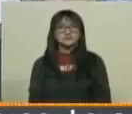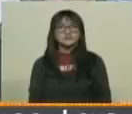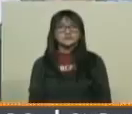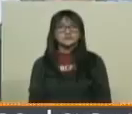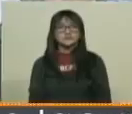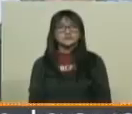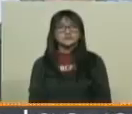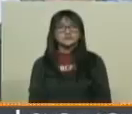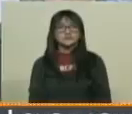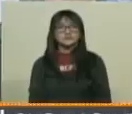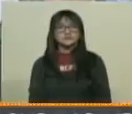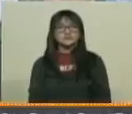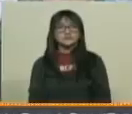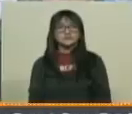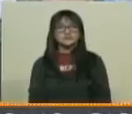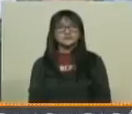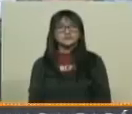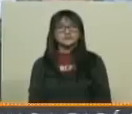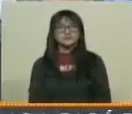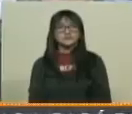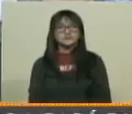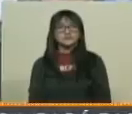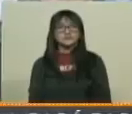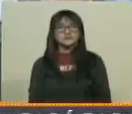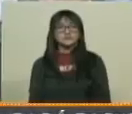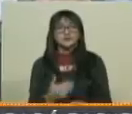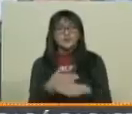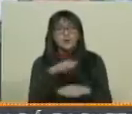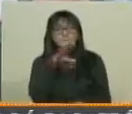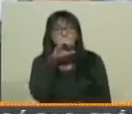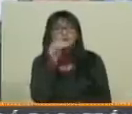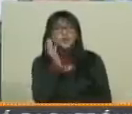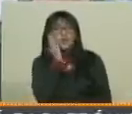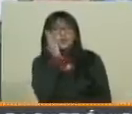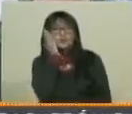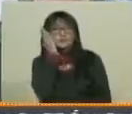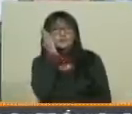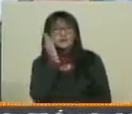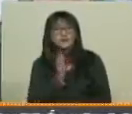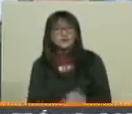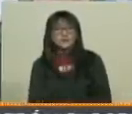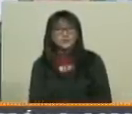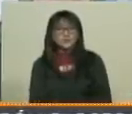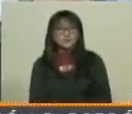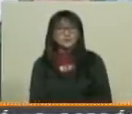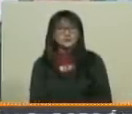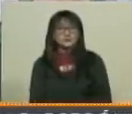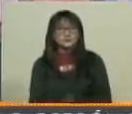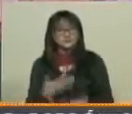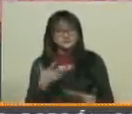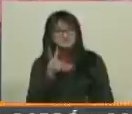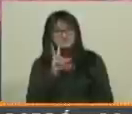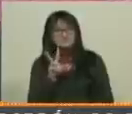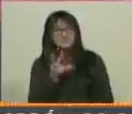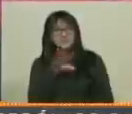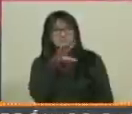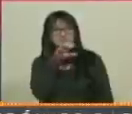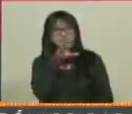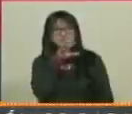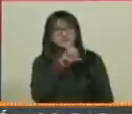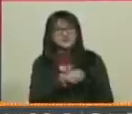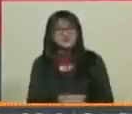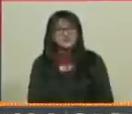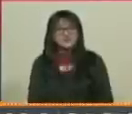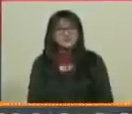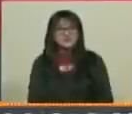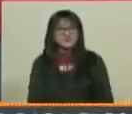símbolo, como ese perrito que está dormido ahí, mírenlo, me alegró verlo, ese